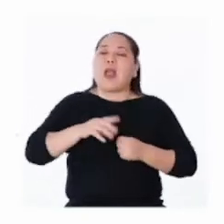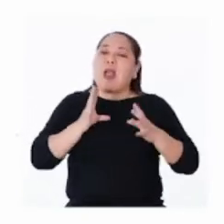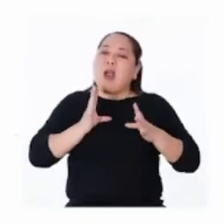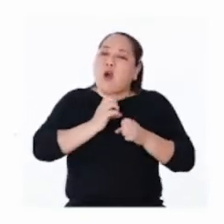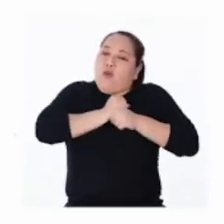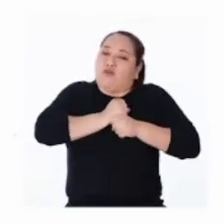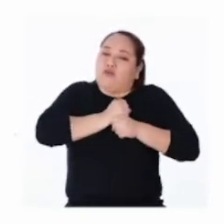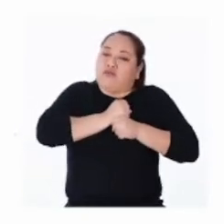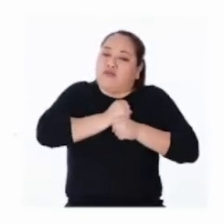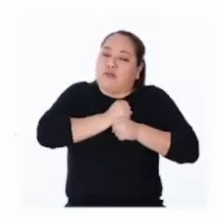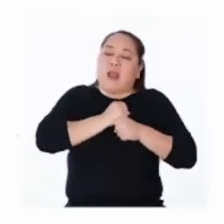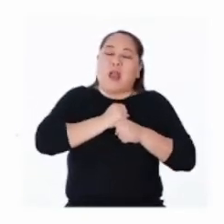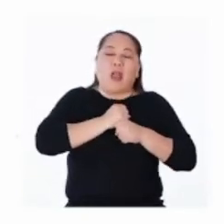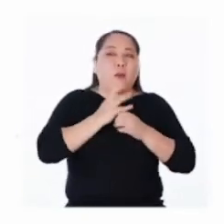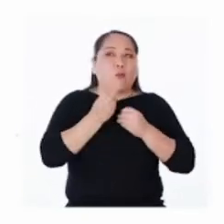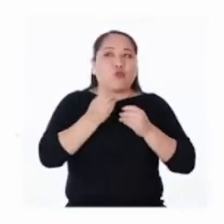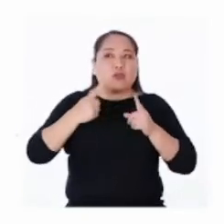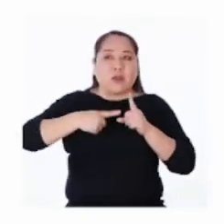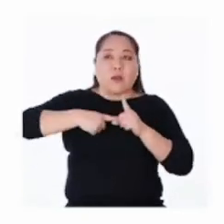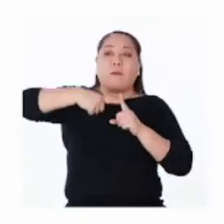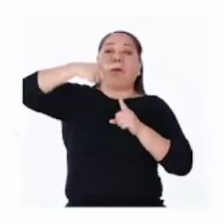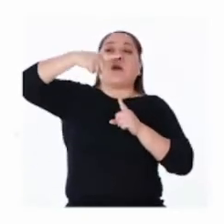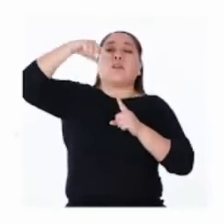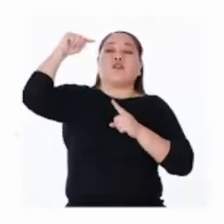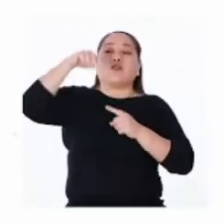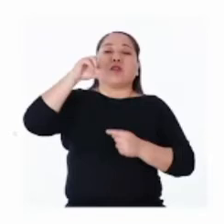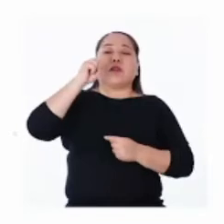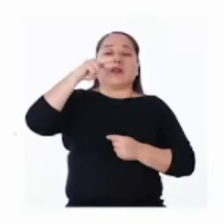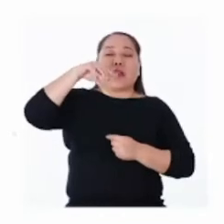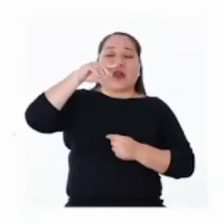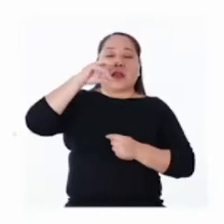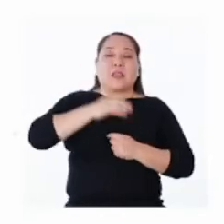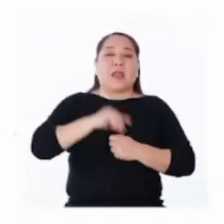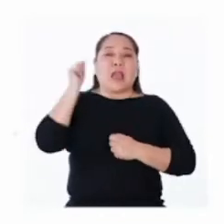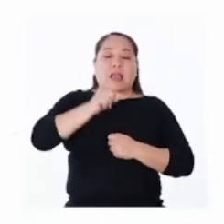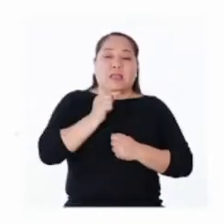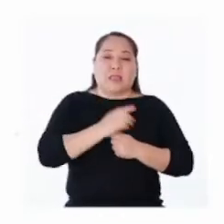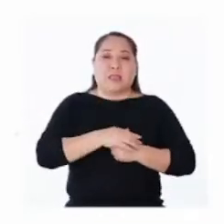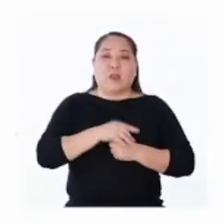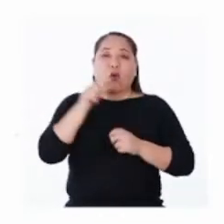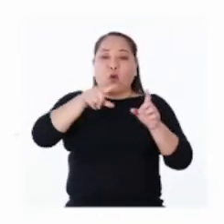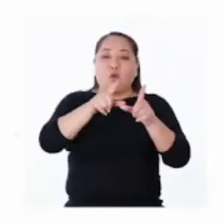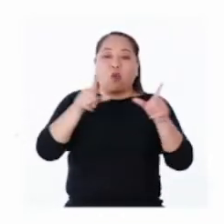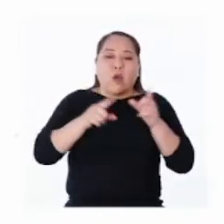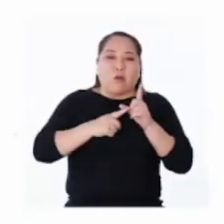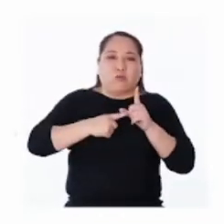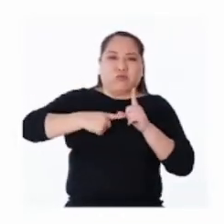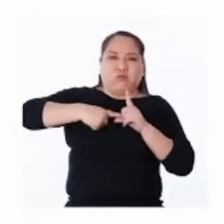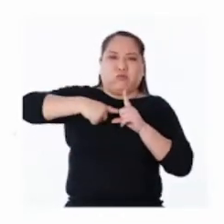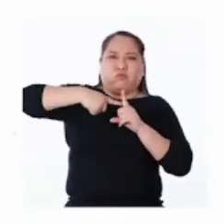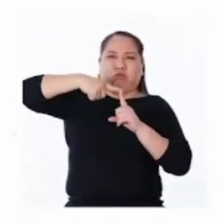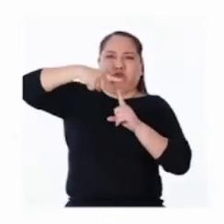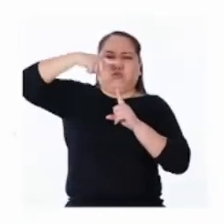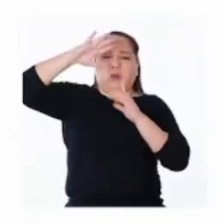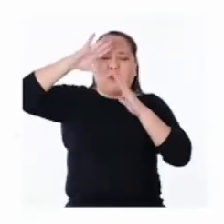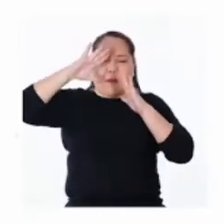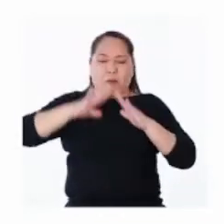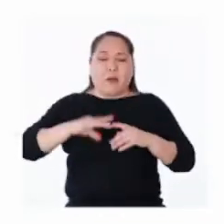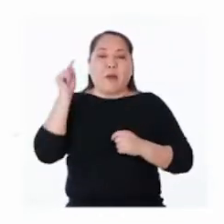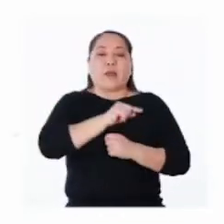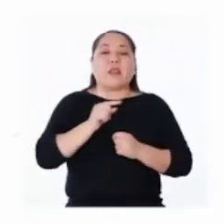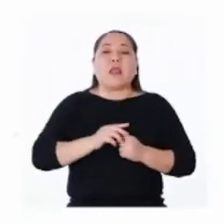del corazón se contraen, aumenta la presión de la sangre, lo cual lleva la sangre hacia una zona donde la presión es